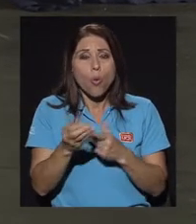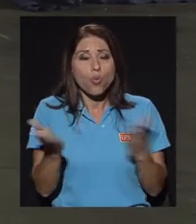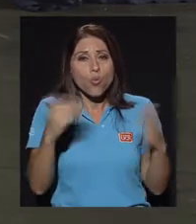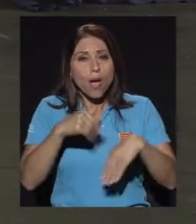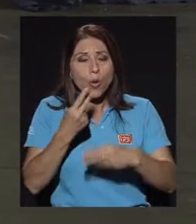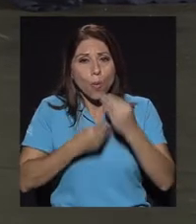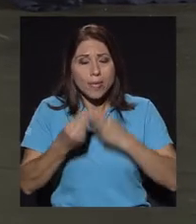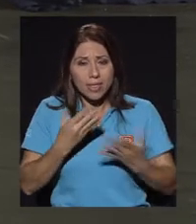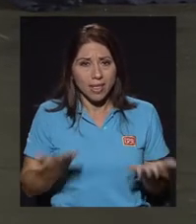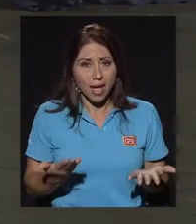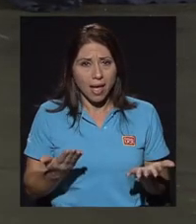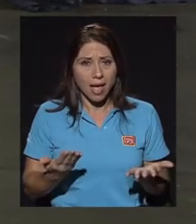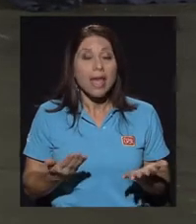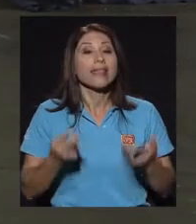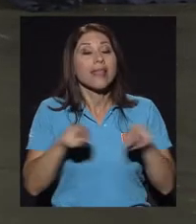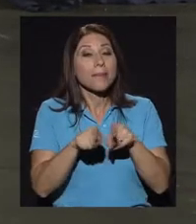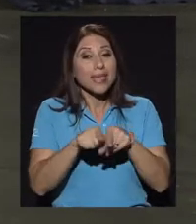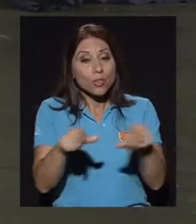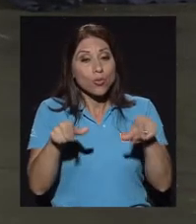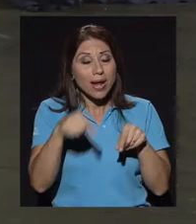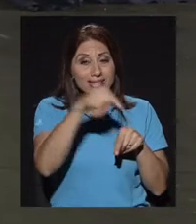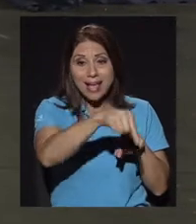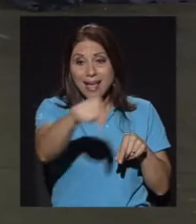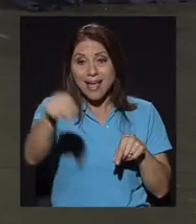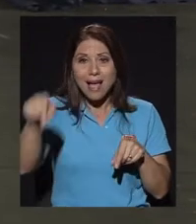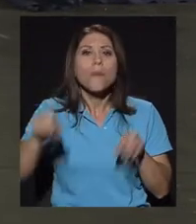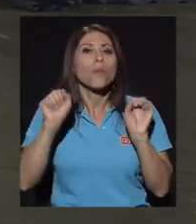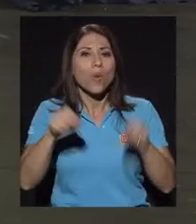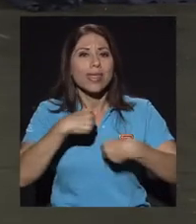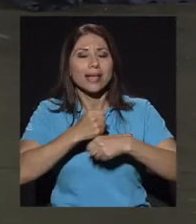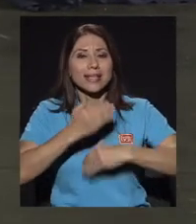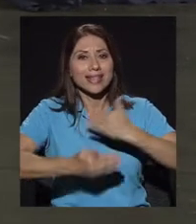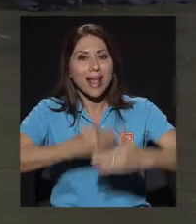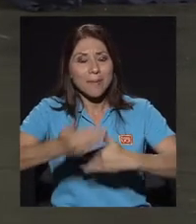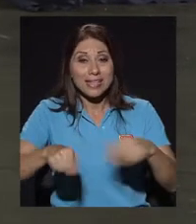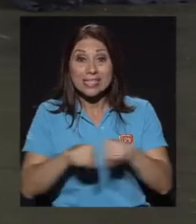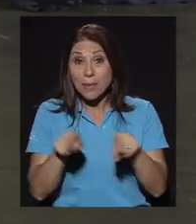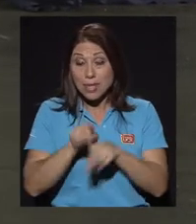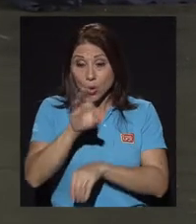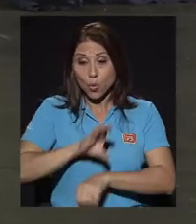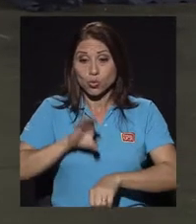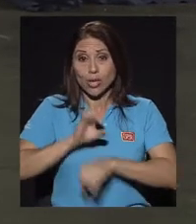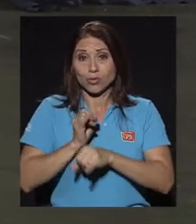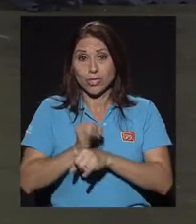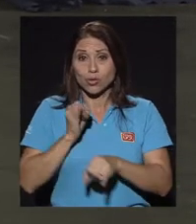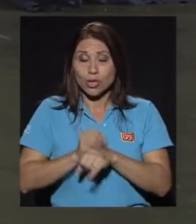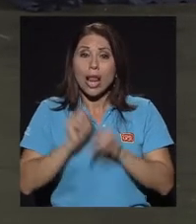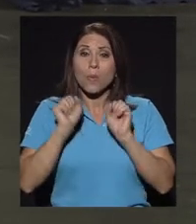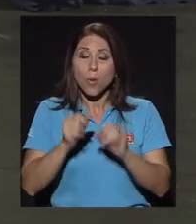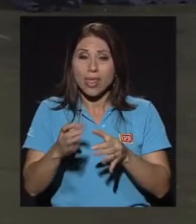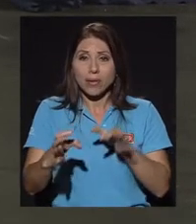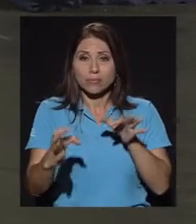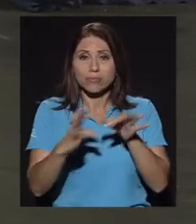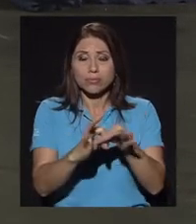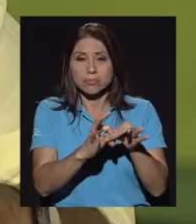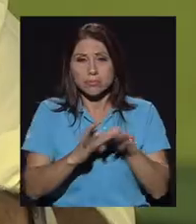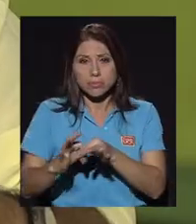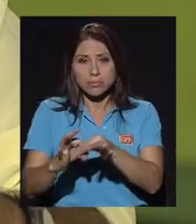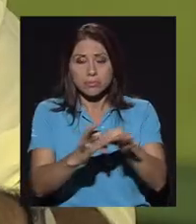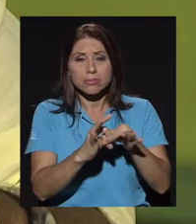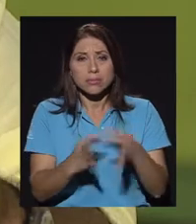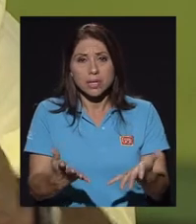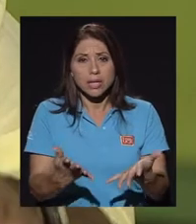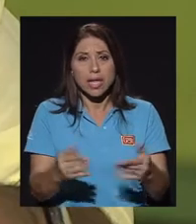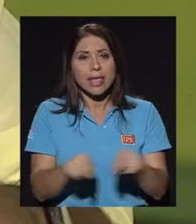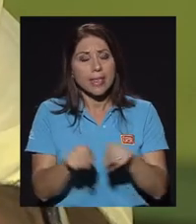Trámites en los distritos, tener personal para eso, consejos cantonales de coordinación institucional, queremos activarlo, dirigirlos